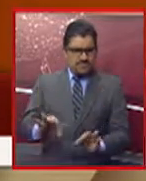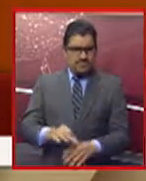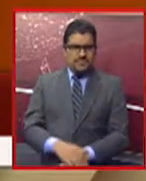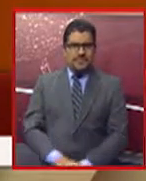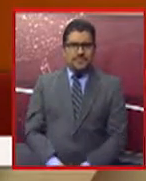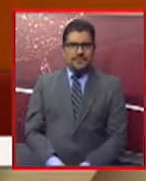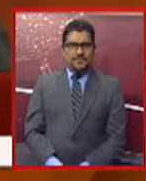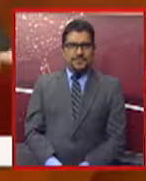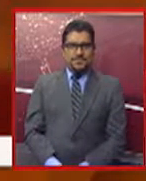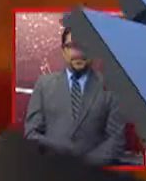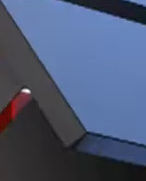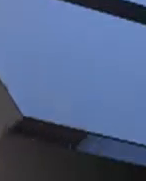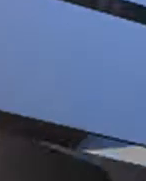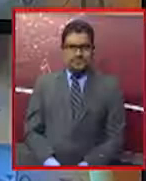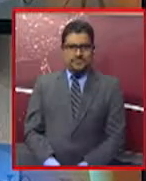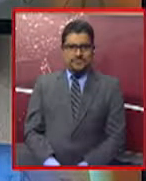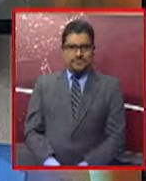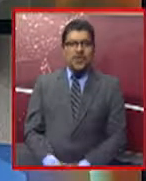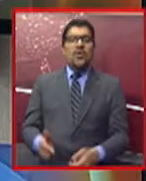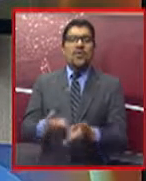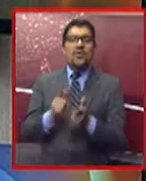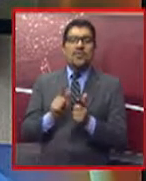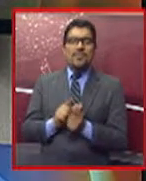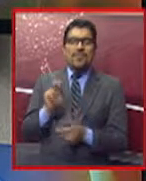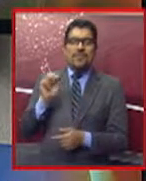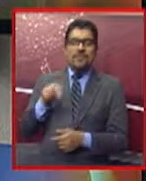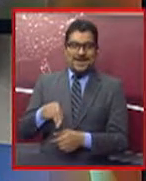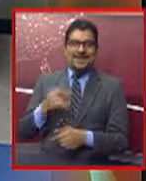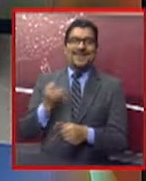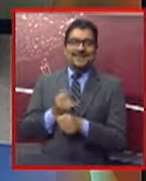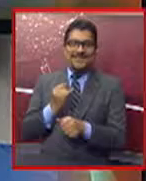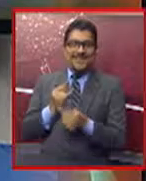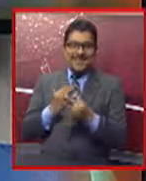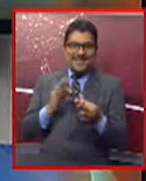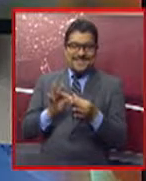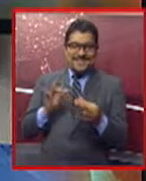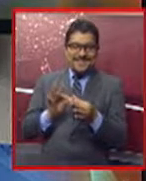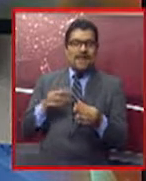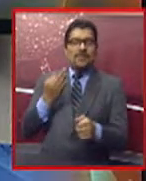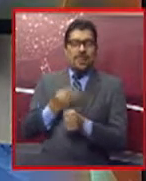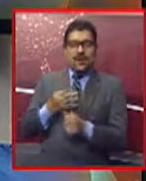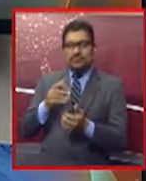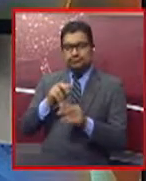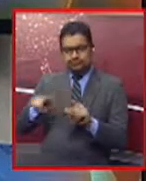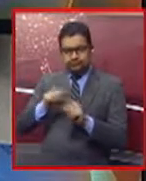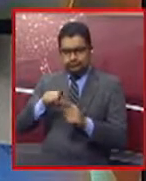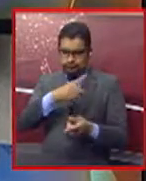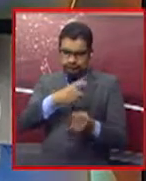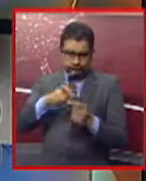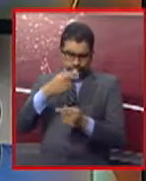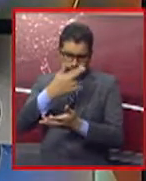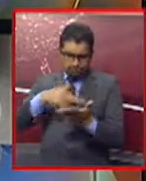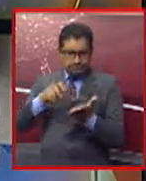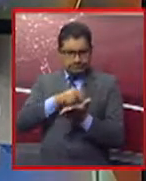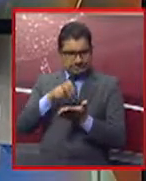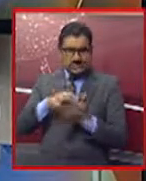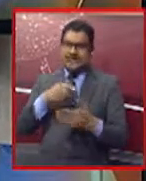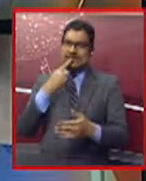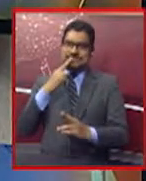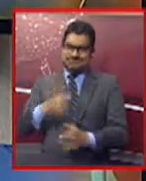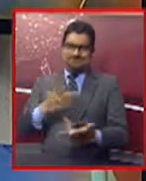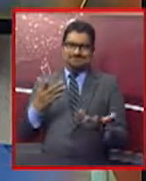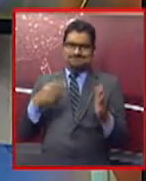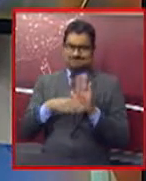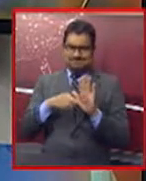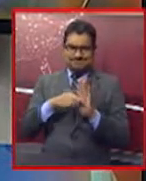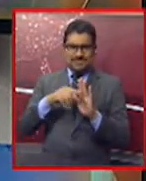radical. El grupo parlamentario del PAN habló de los resultados de la reforma fiscal, que desde su punto de vista son negativos al reflejarse